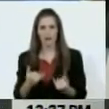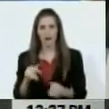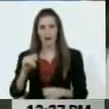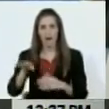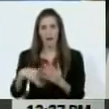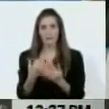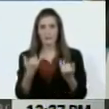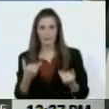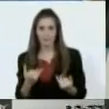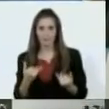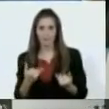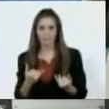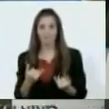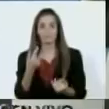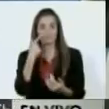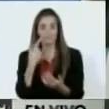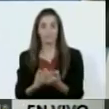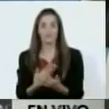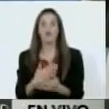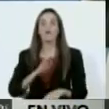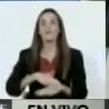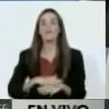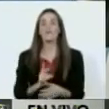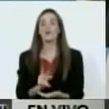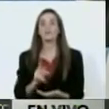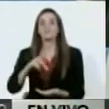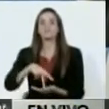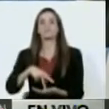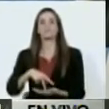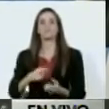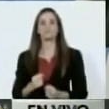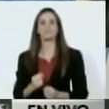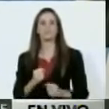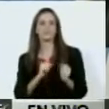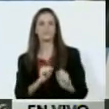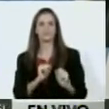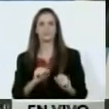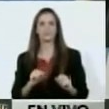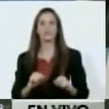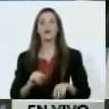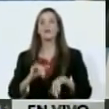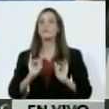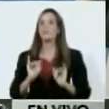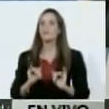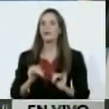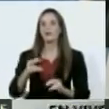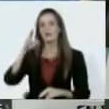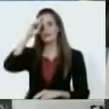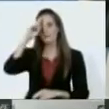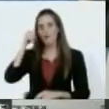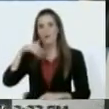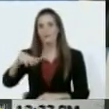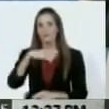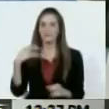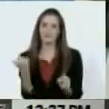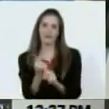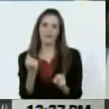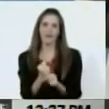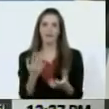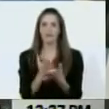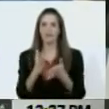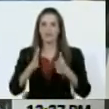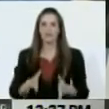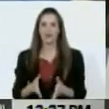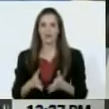hasta aquí, ver por qué ellos se alzaron. ¿Por qué se alzaron? Por la misma razón que los campesinos, los trabajadores, los